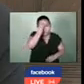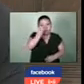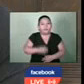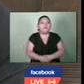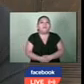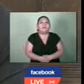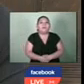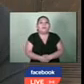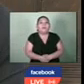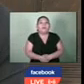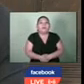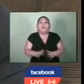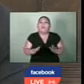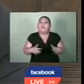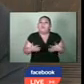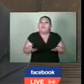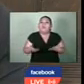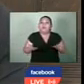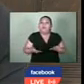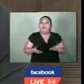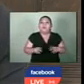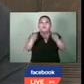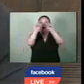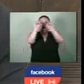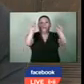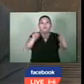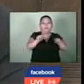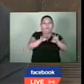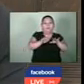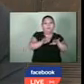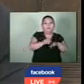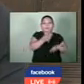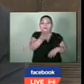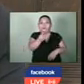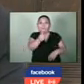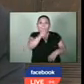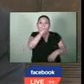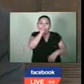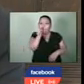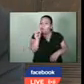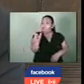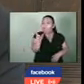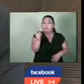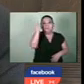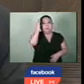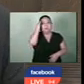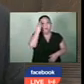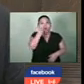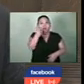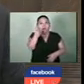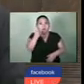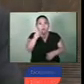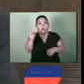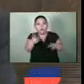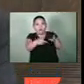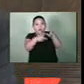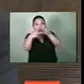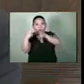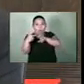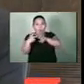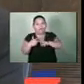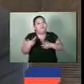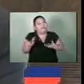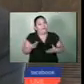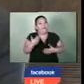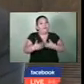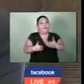¿verdad? O sea, lo que hacen es que le, o sea, media vez tenga las credenciales, ellos las reciben y las usan. Ese